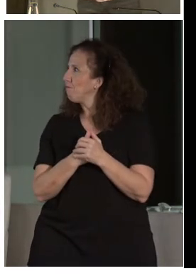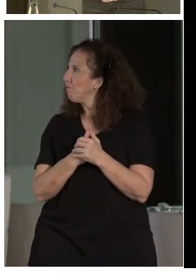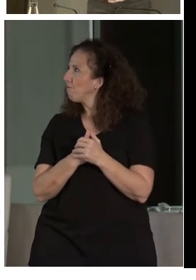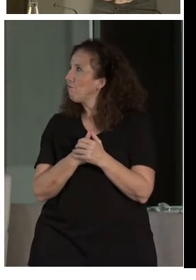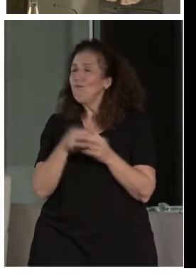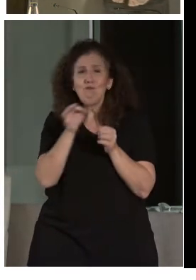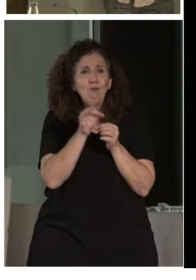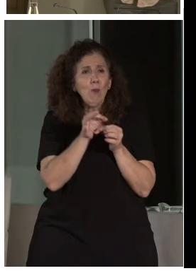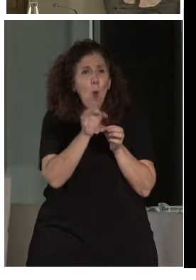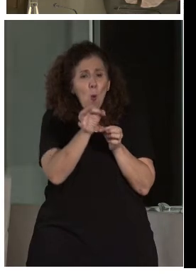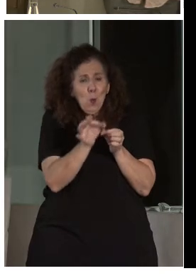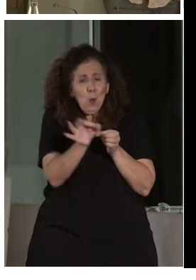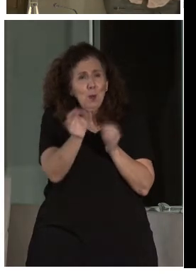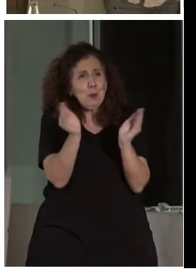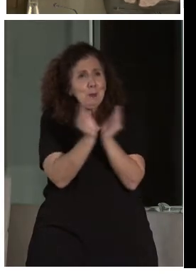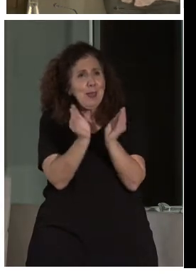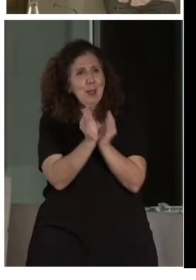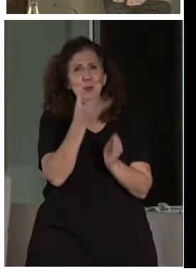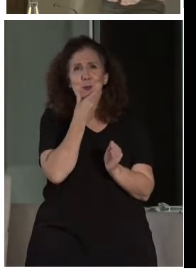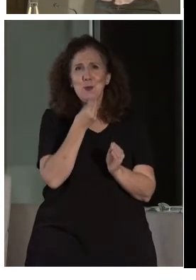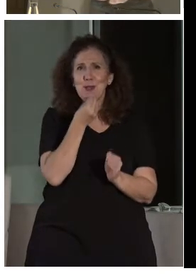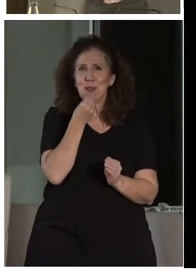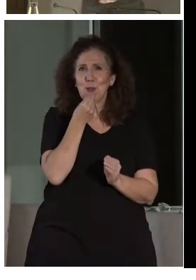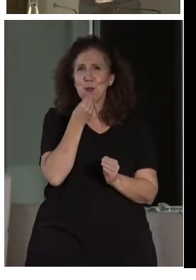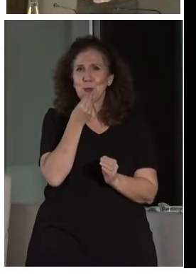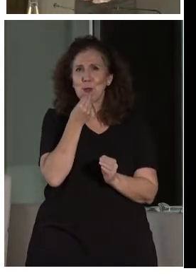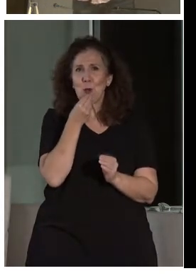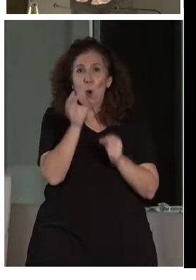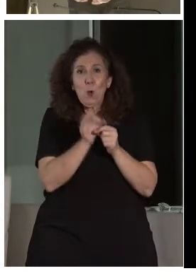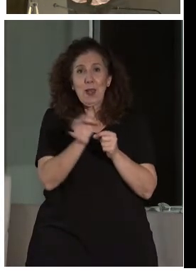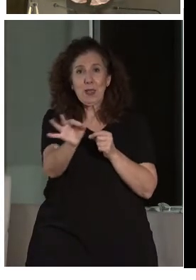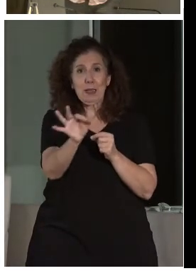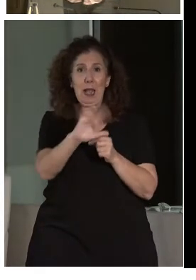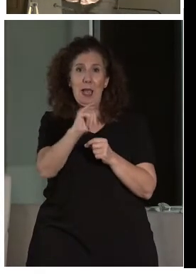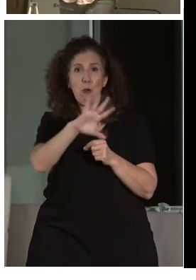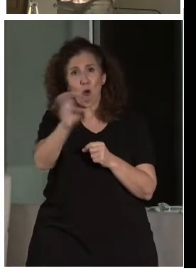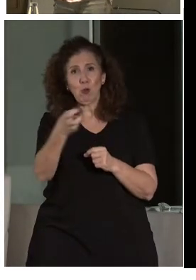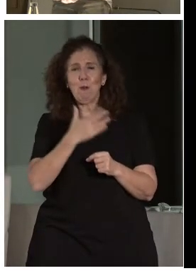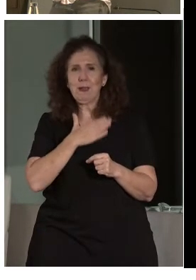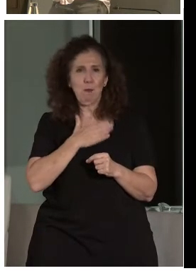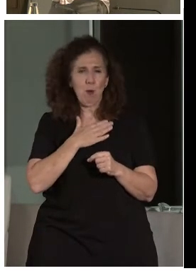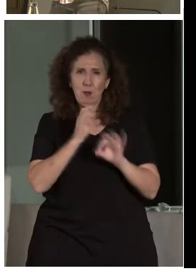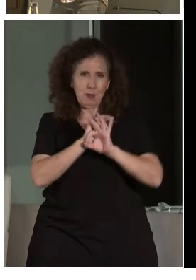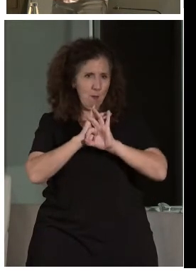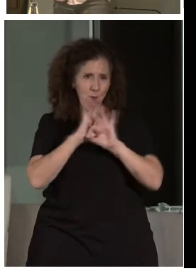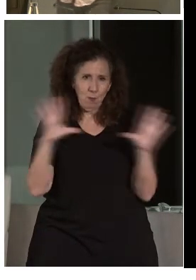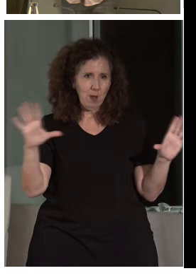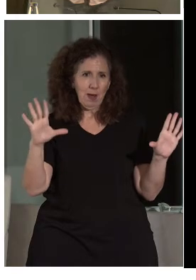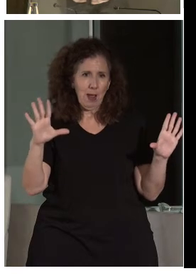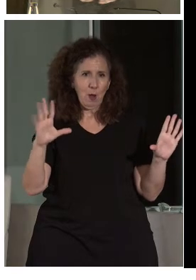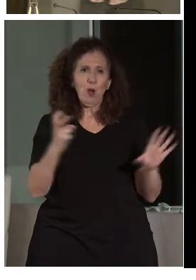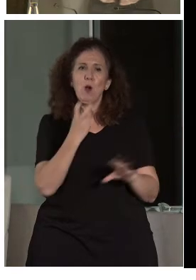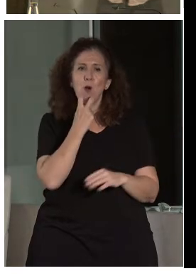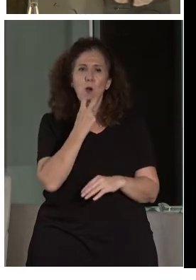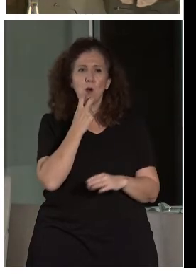isla con pueblos muy pintorescos y muy bonitos. Es una isla que tiene otro patrimonio intangible de la humanidad, que es el silbo gomero,